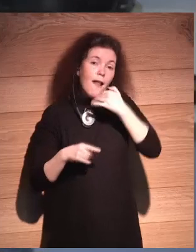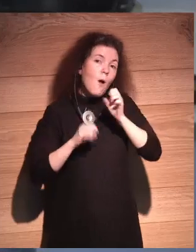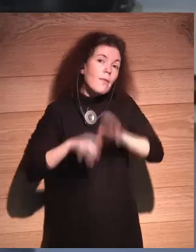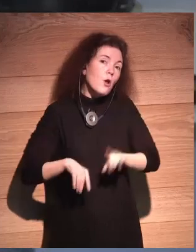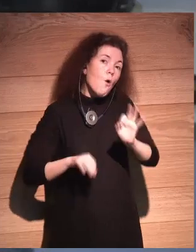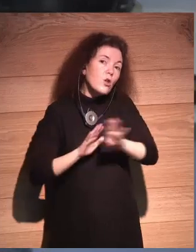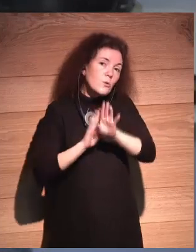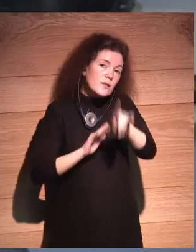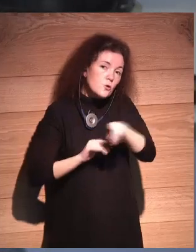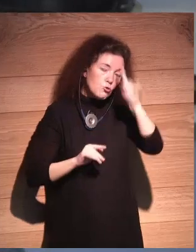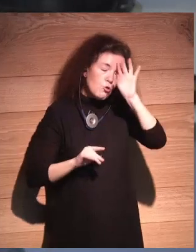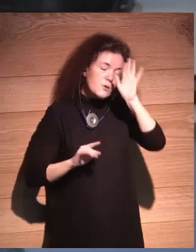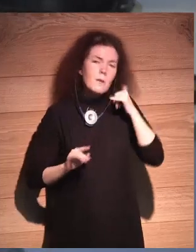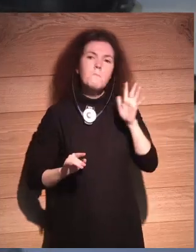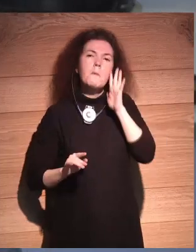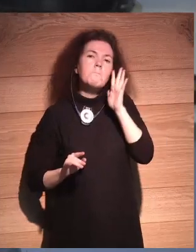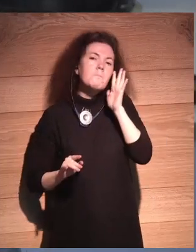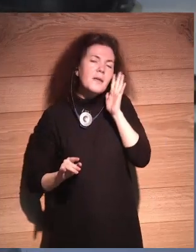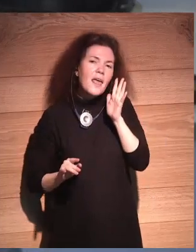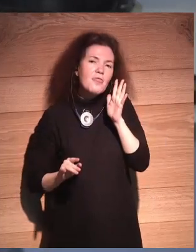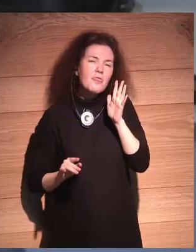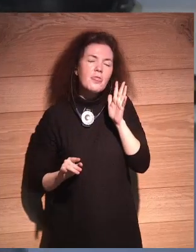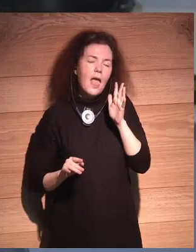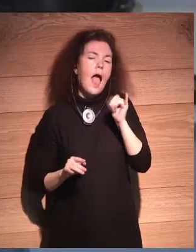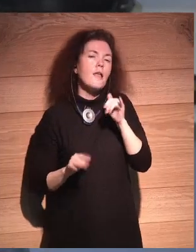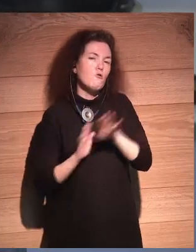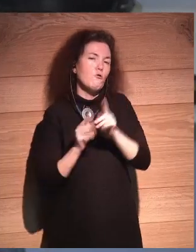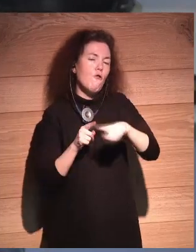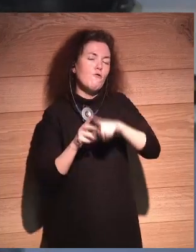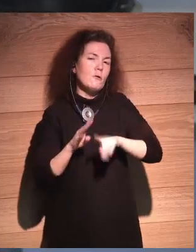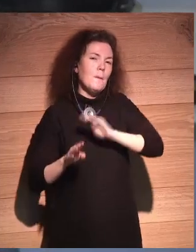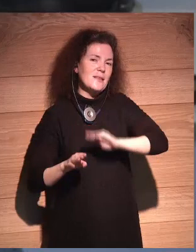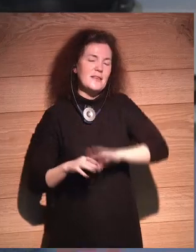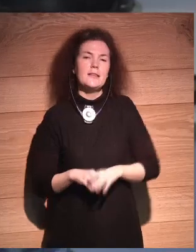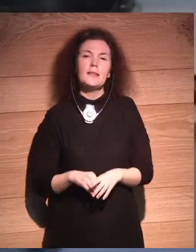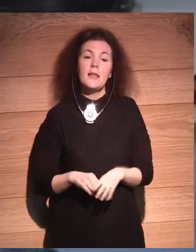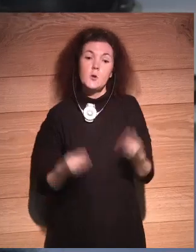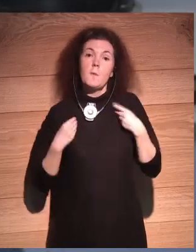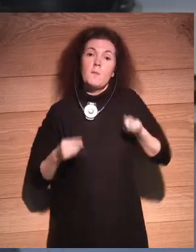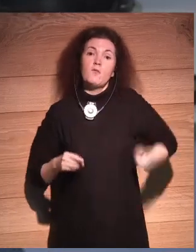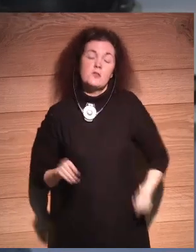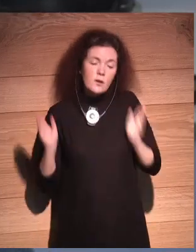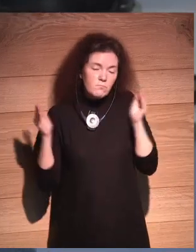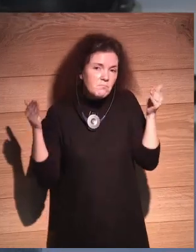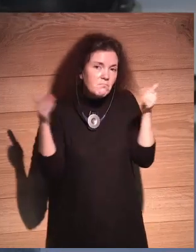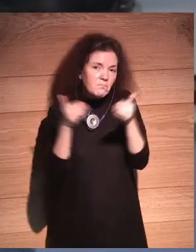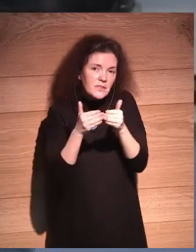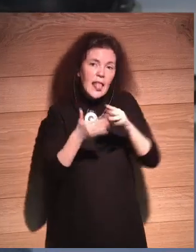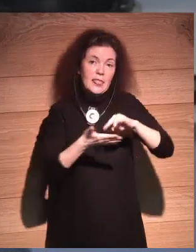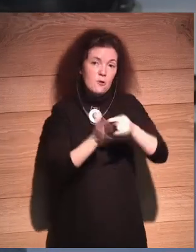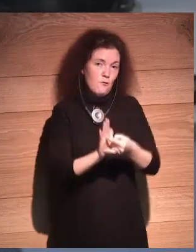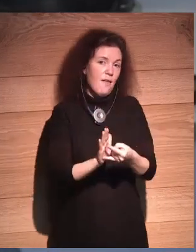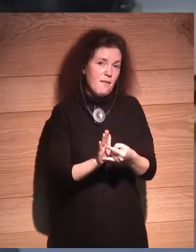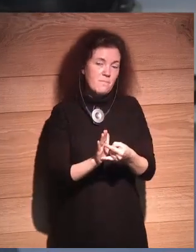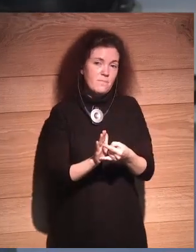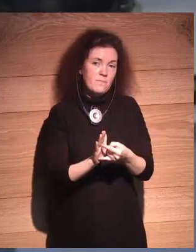pero creo que mantiene la mayor parte de ellas, ¿no? Su vida profesional se ha centrado en la